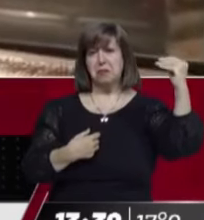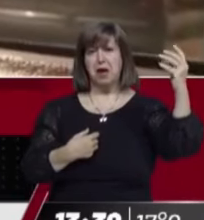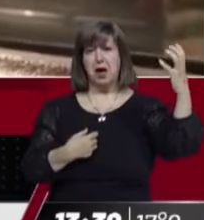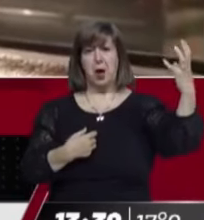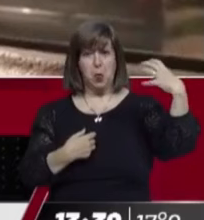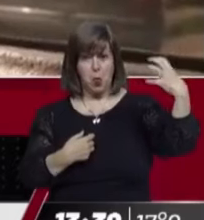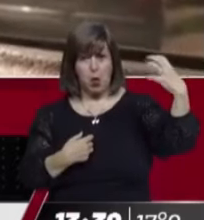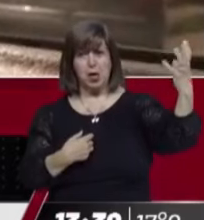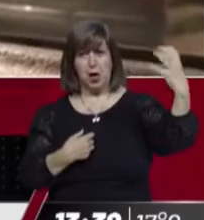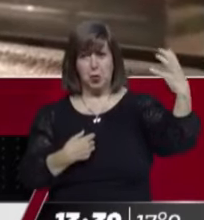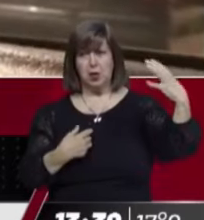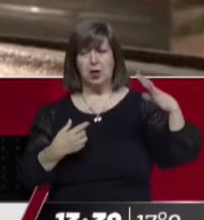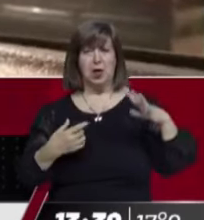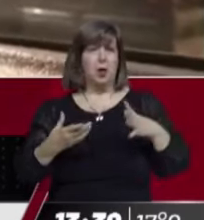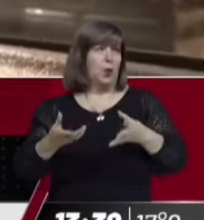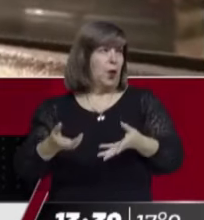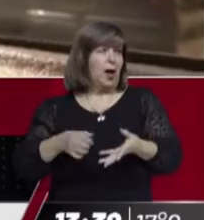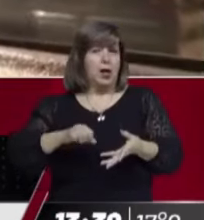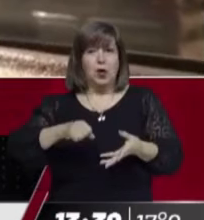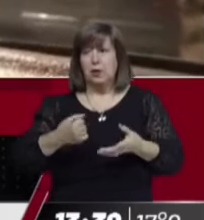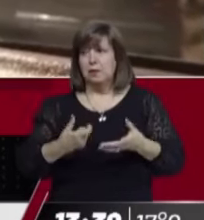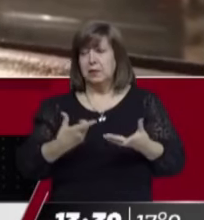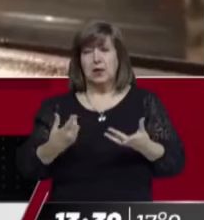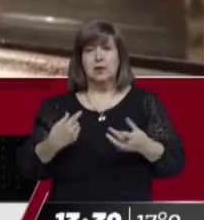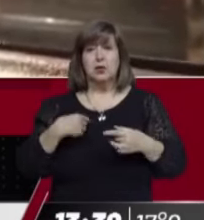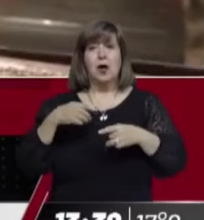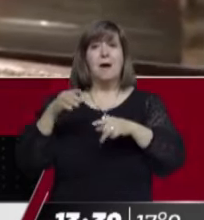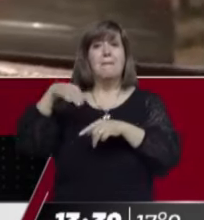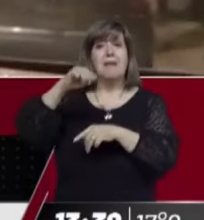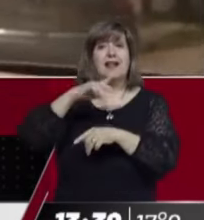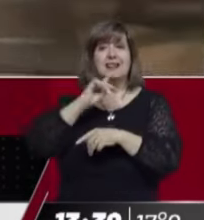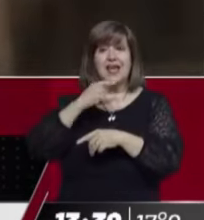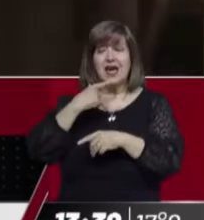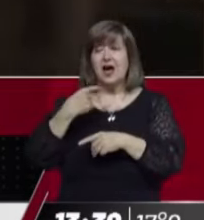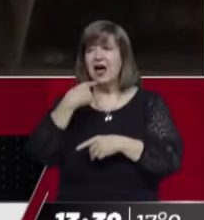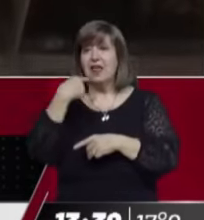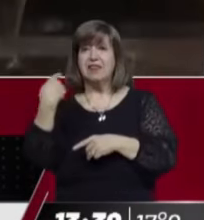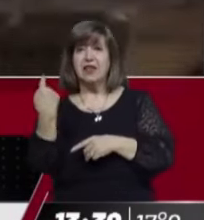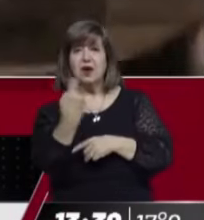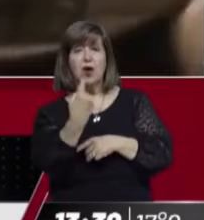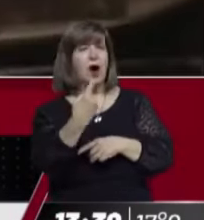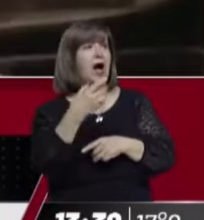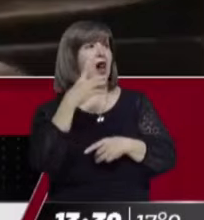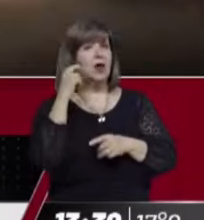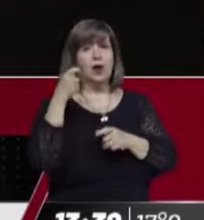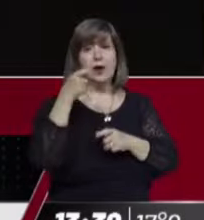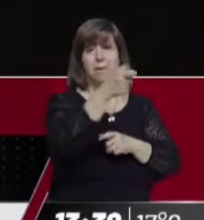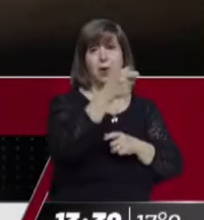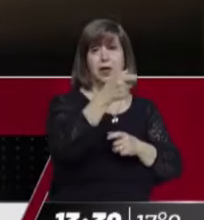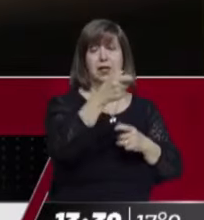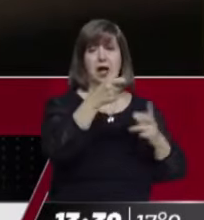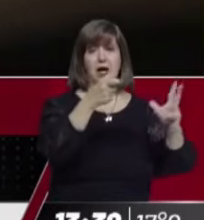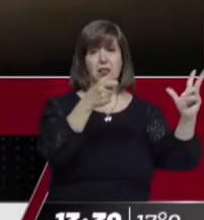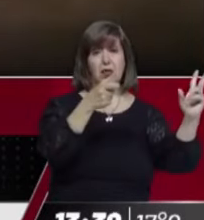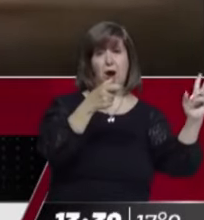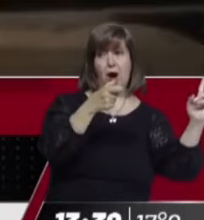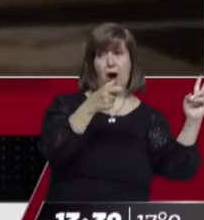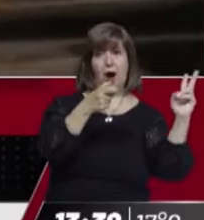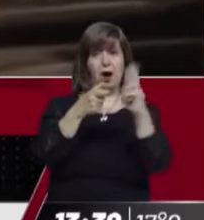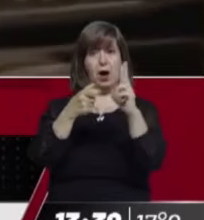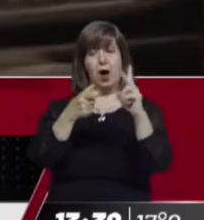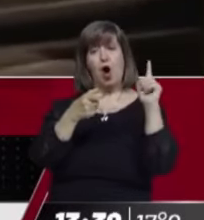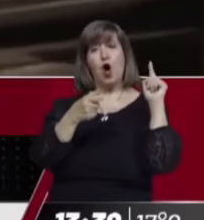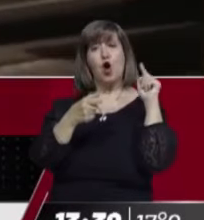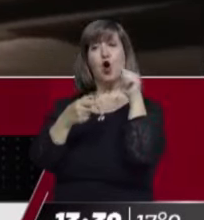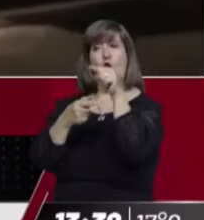burlan se burlan de ustedes se burlan de nosotros Entonces mi amigo Matías no sé qué les dice y los chicos Ahí no más vienen a tratar de no sé pelear no